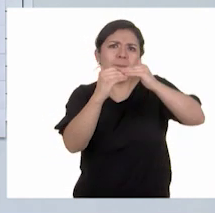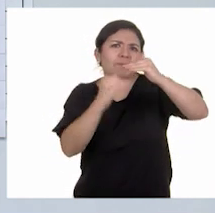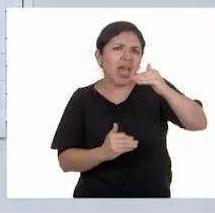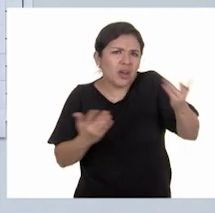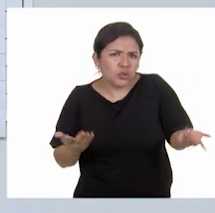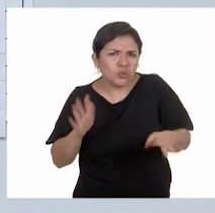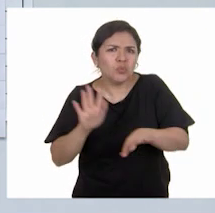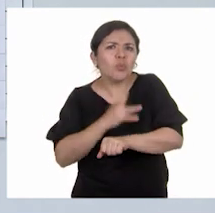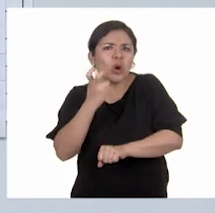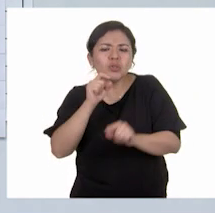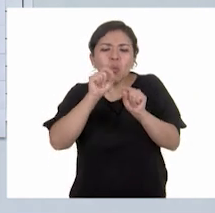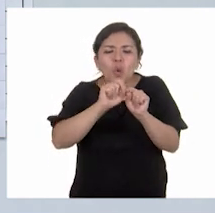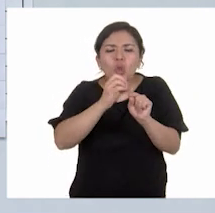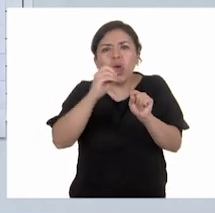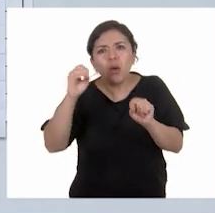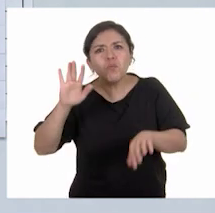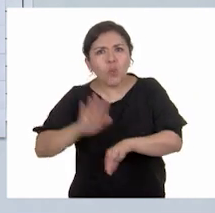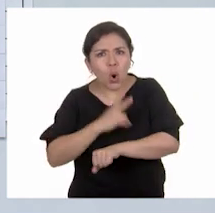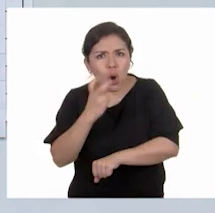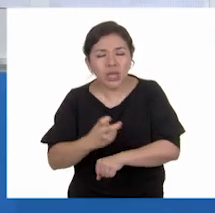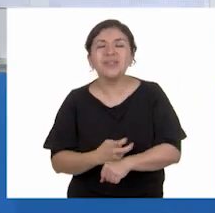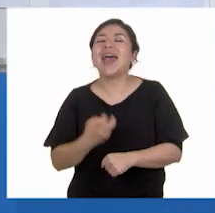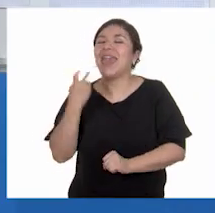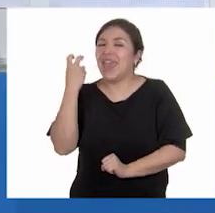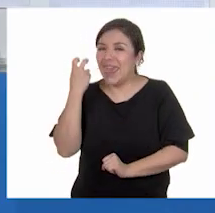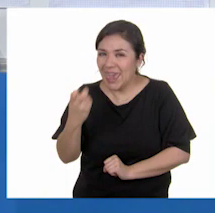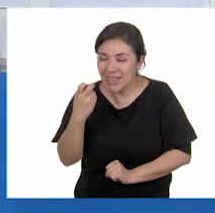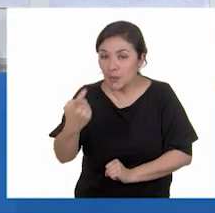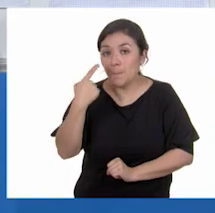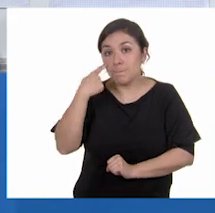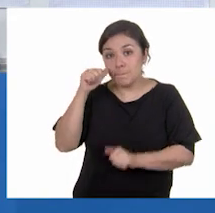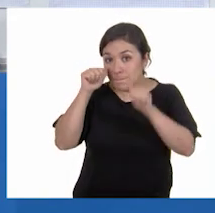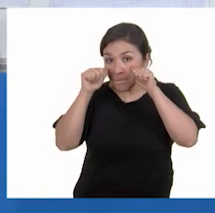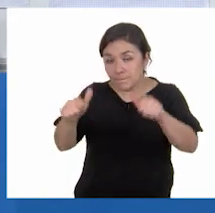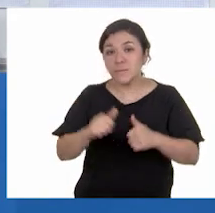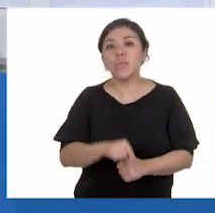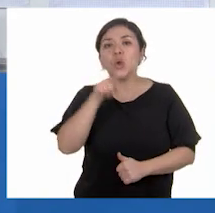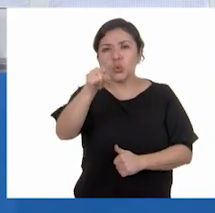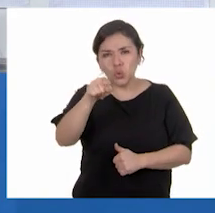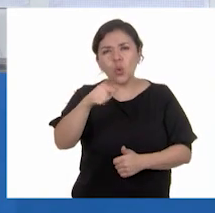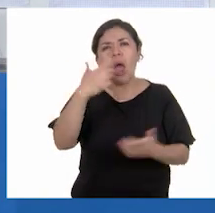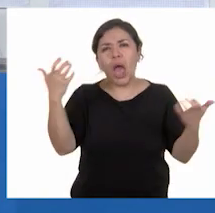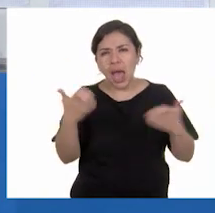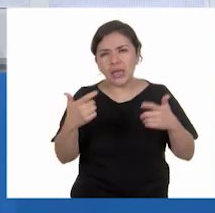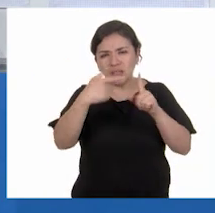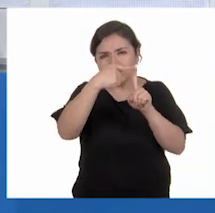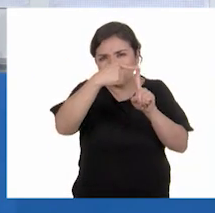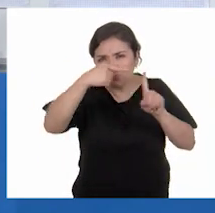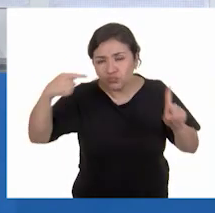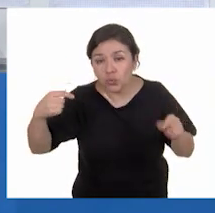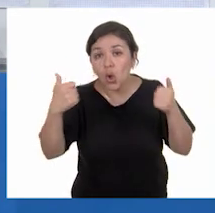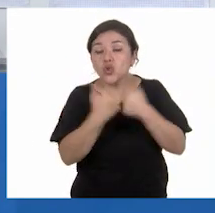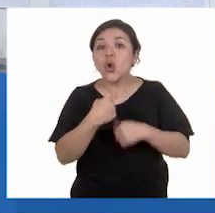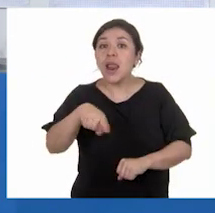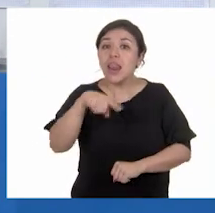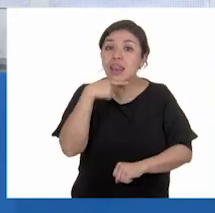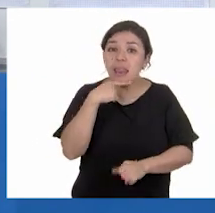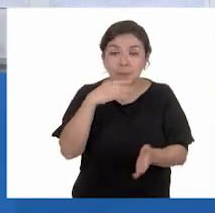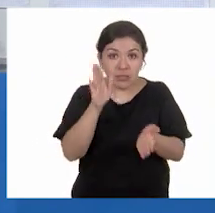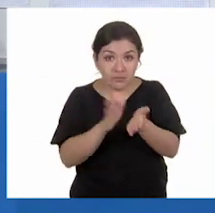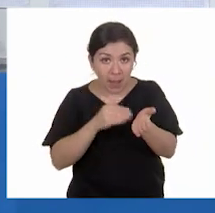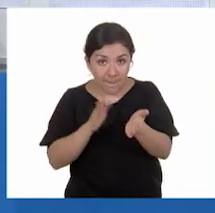eso salen decimales. Exacto. Vean, si hacemos la división con lápiz y